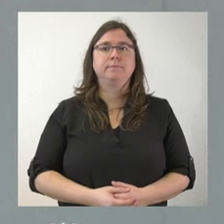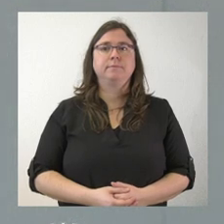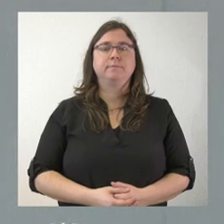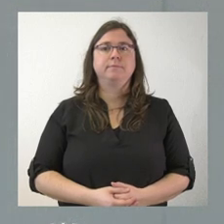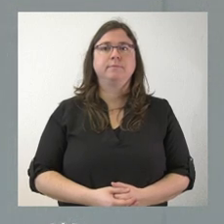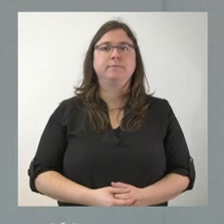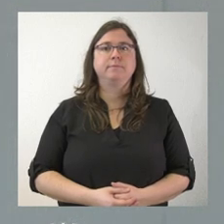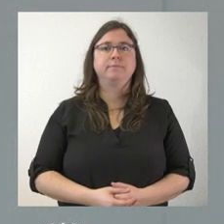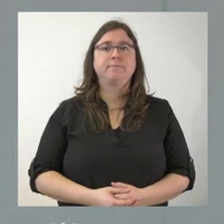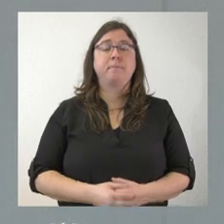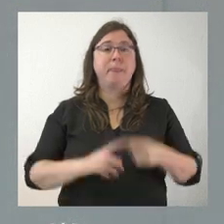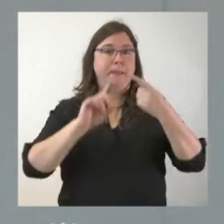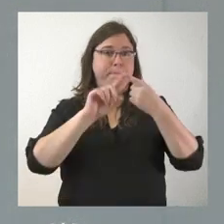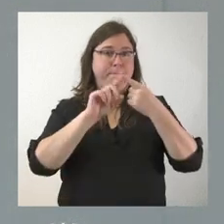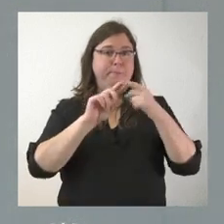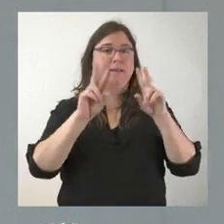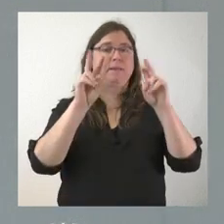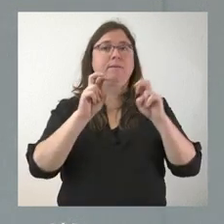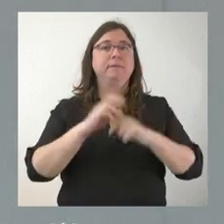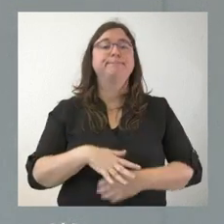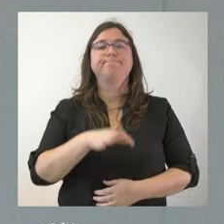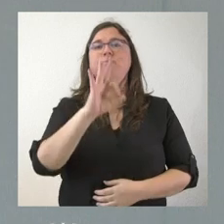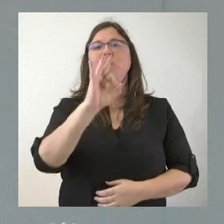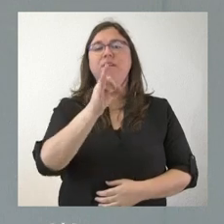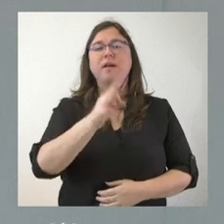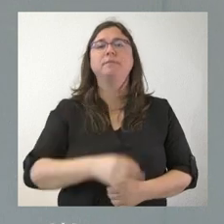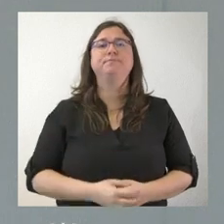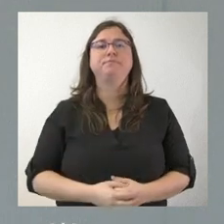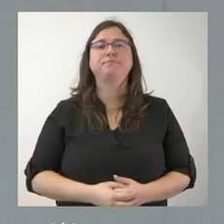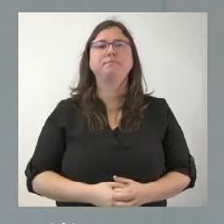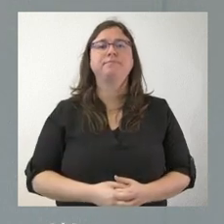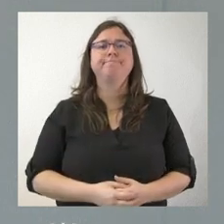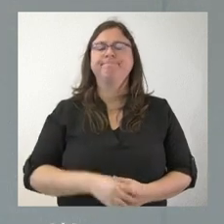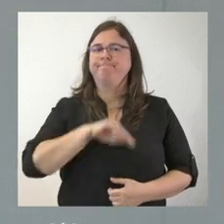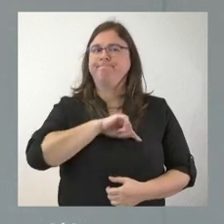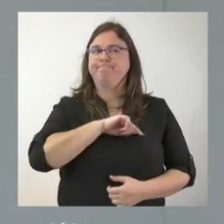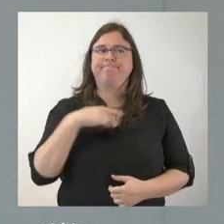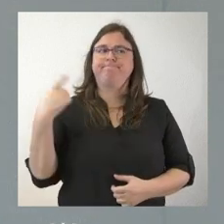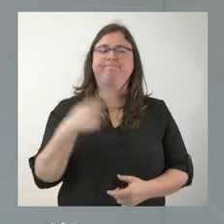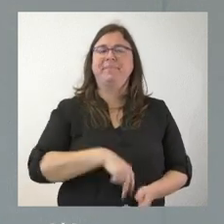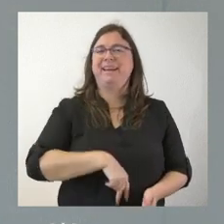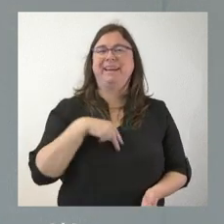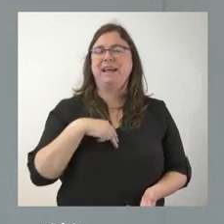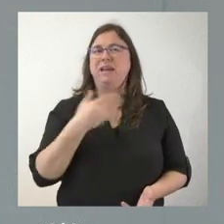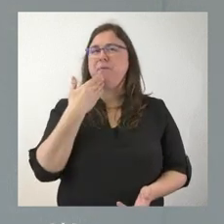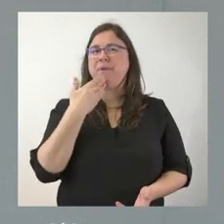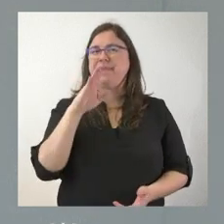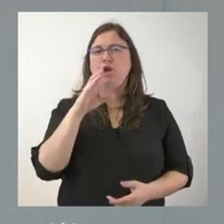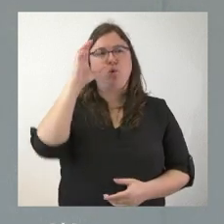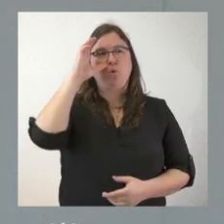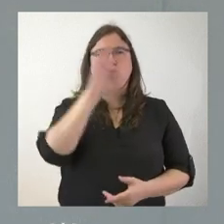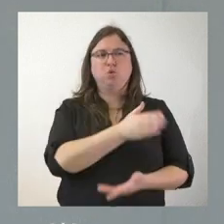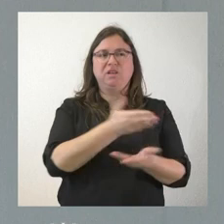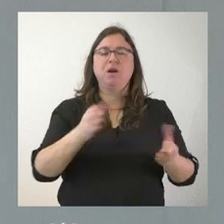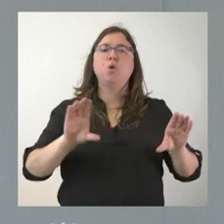sobre el primero de los aspectos Es verdad que hay un sentimiento generalizado de que no se ha escuchado suficientemente ni a la comunidad